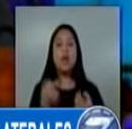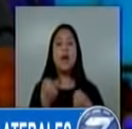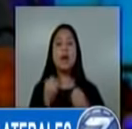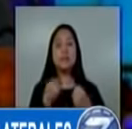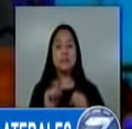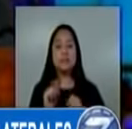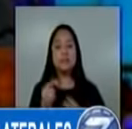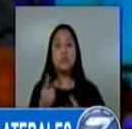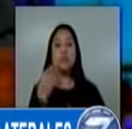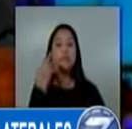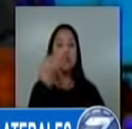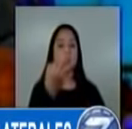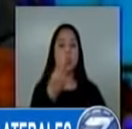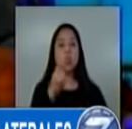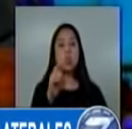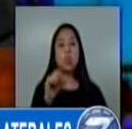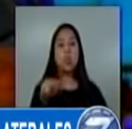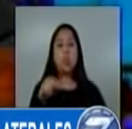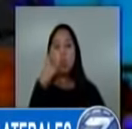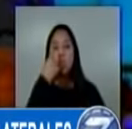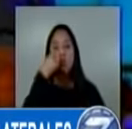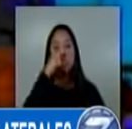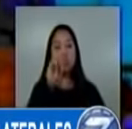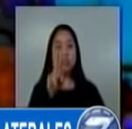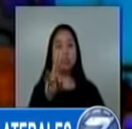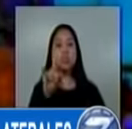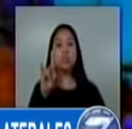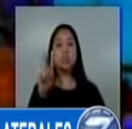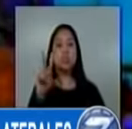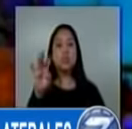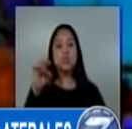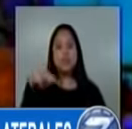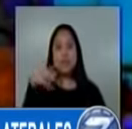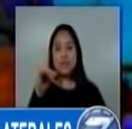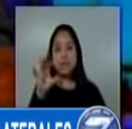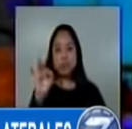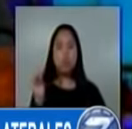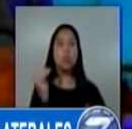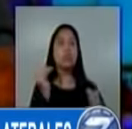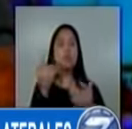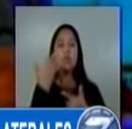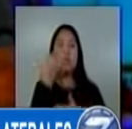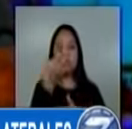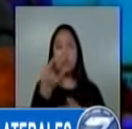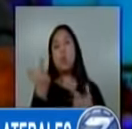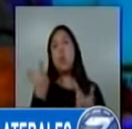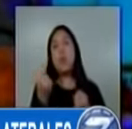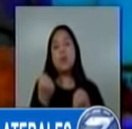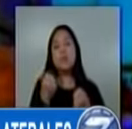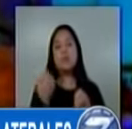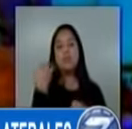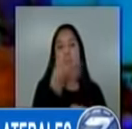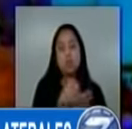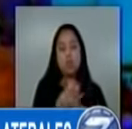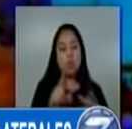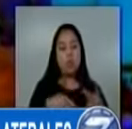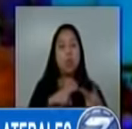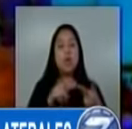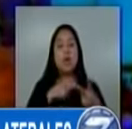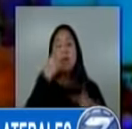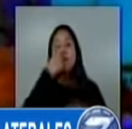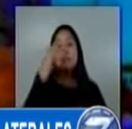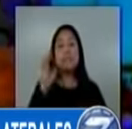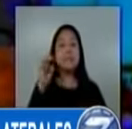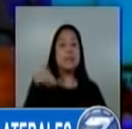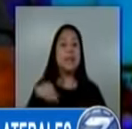que va dirigido a jóvenes, y el otro, sembrando vida, que va dirigido a que los campesinos tengan